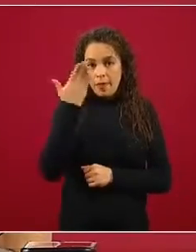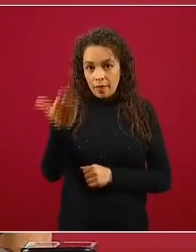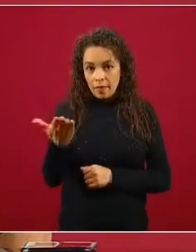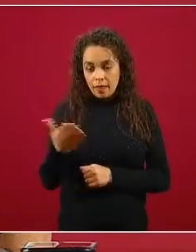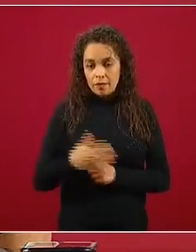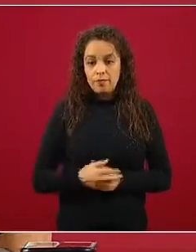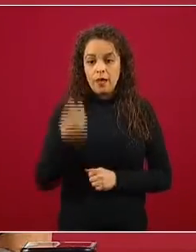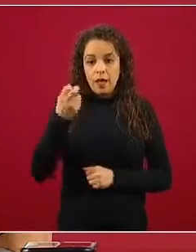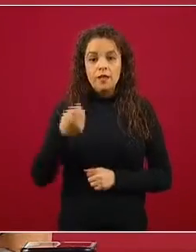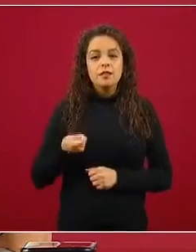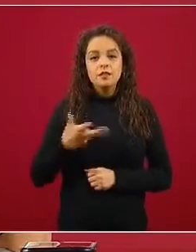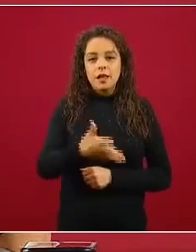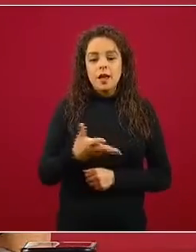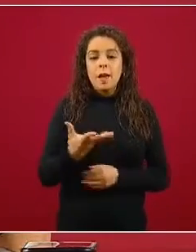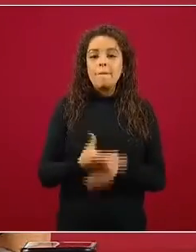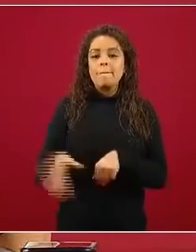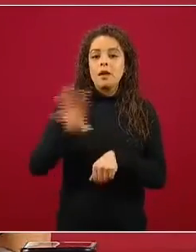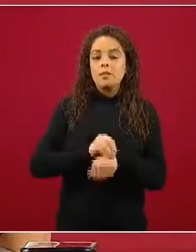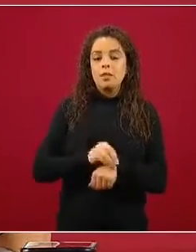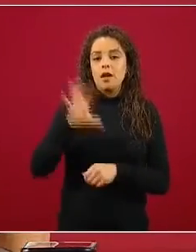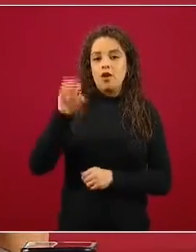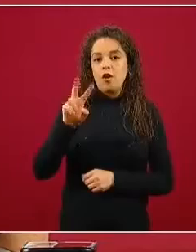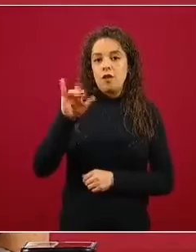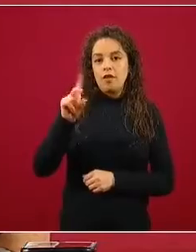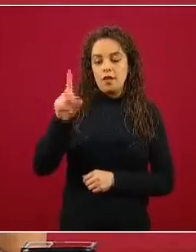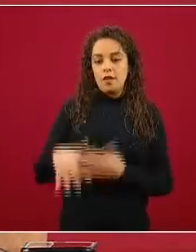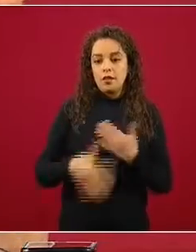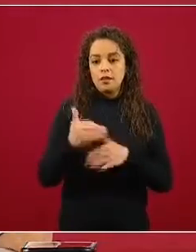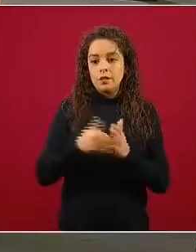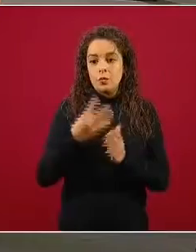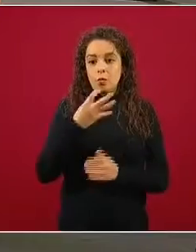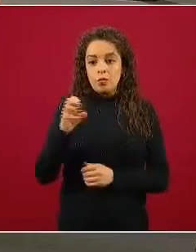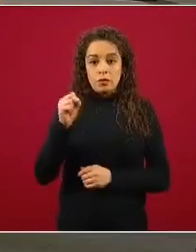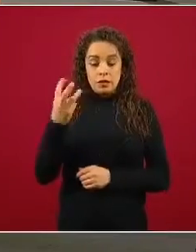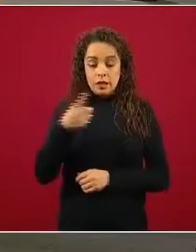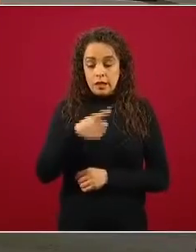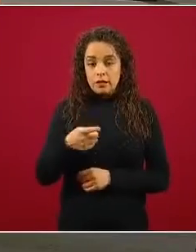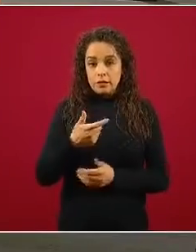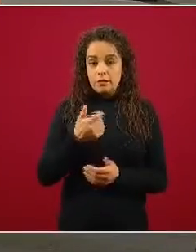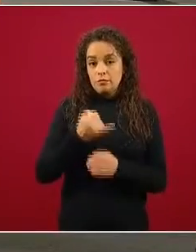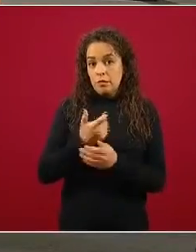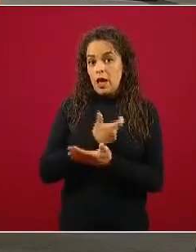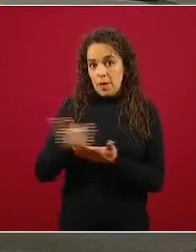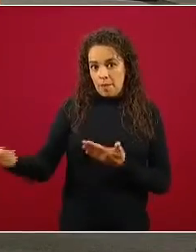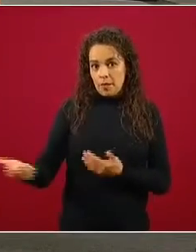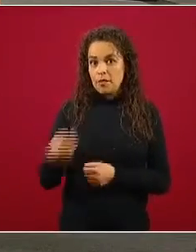COVID, pero son 15,456 incapacidades, o sea, sí ha sido un número importante.